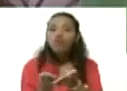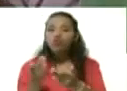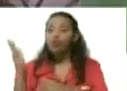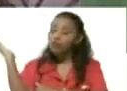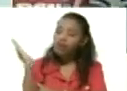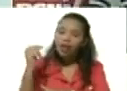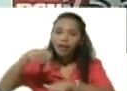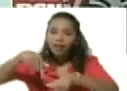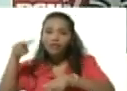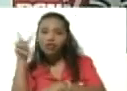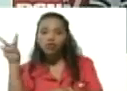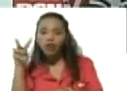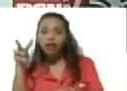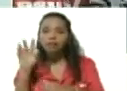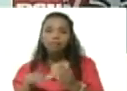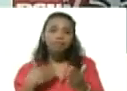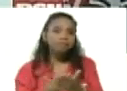Venezuela.